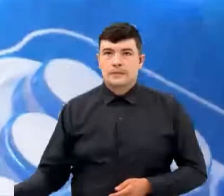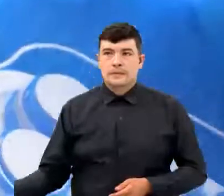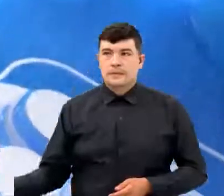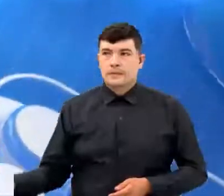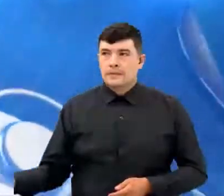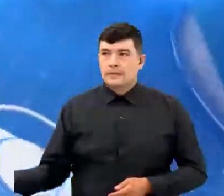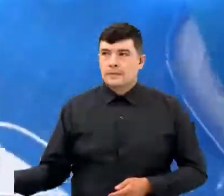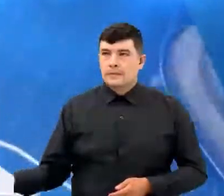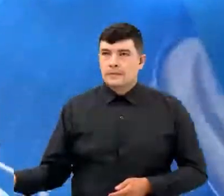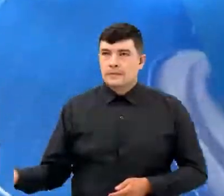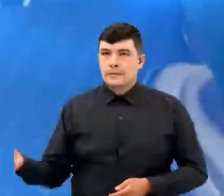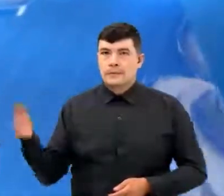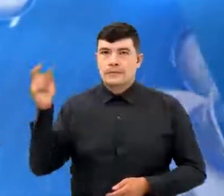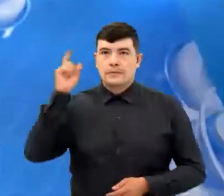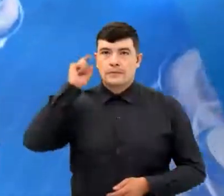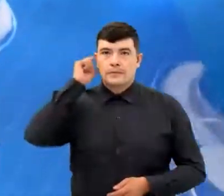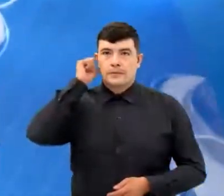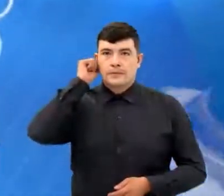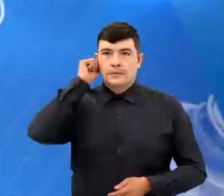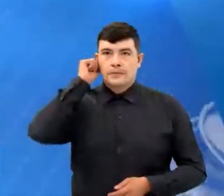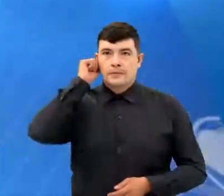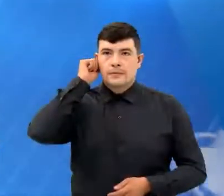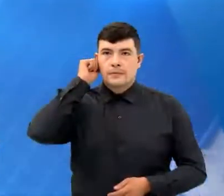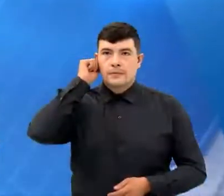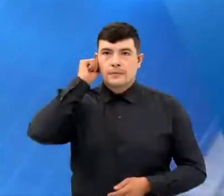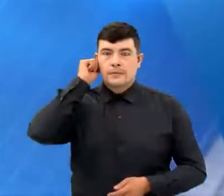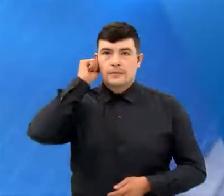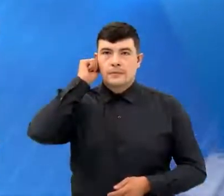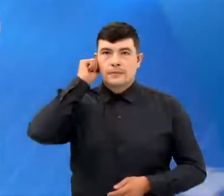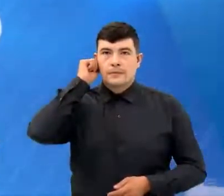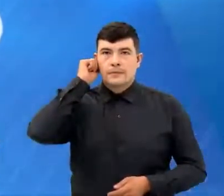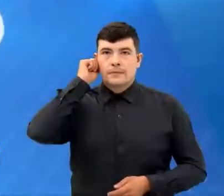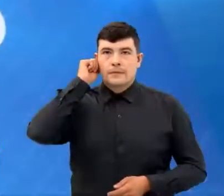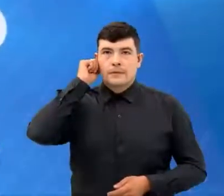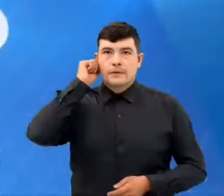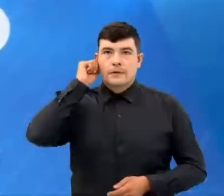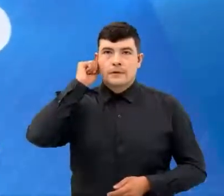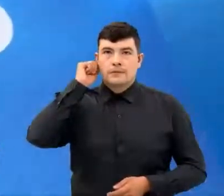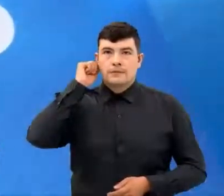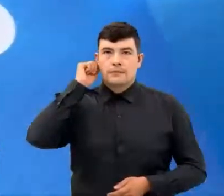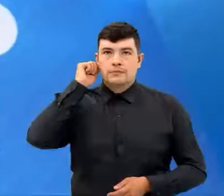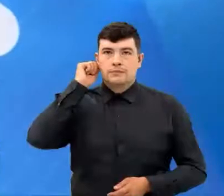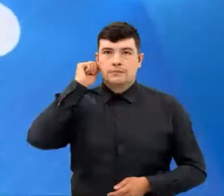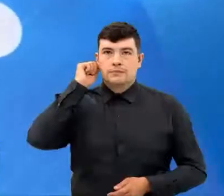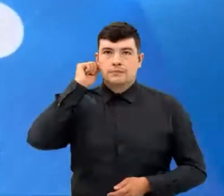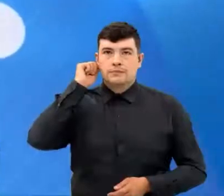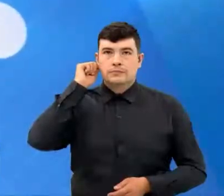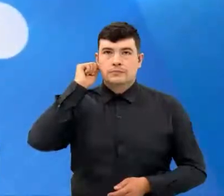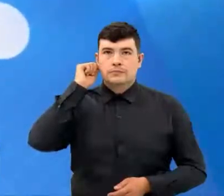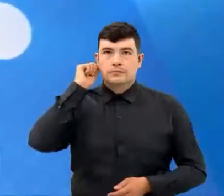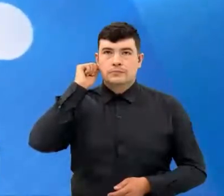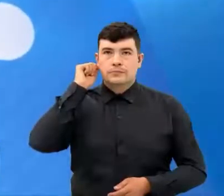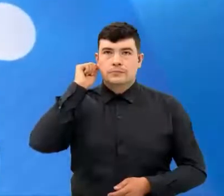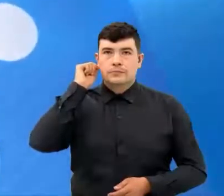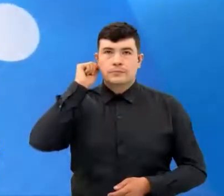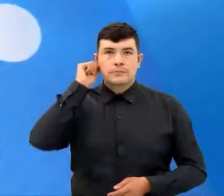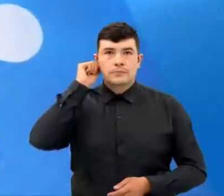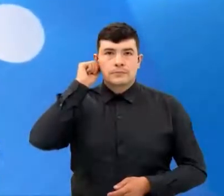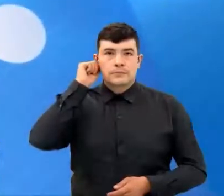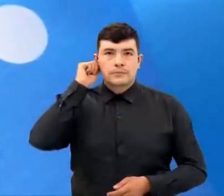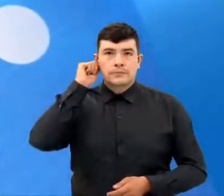boxeo y que la solución siempre está a través del diálogo y propuestas para mejorar los servicios públicos de la zona de